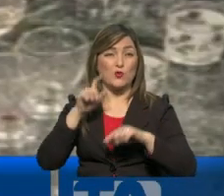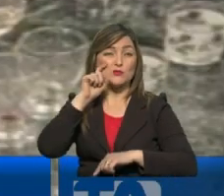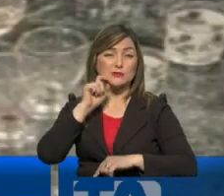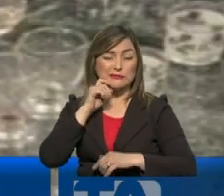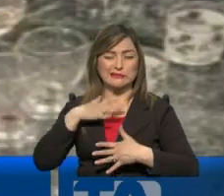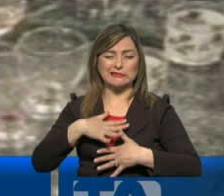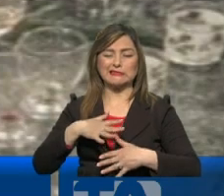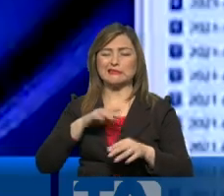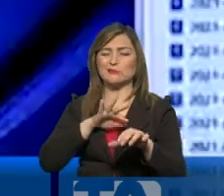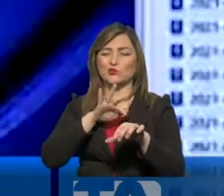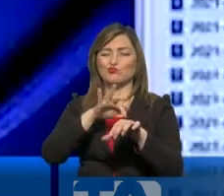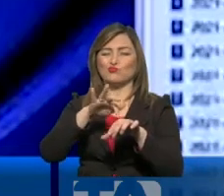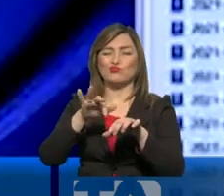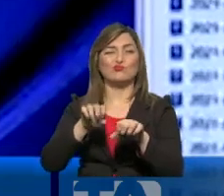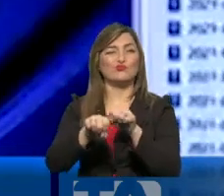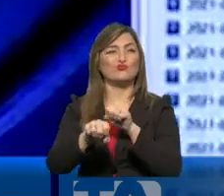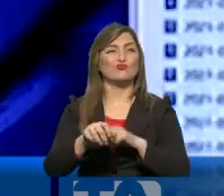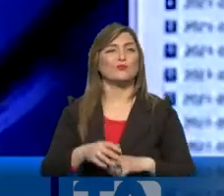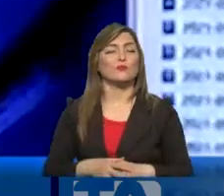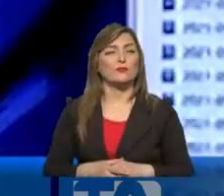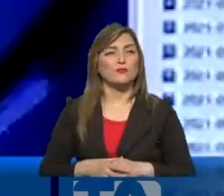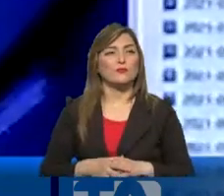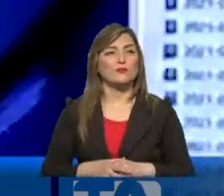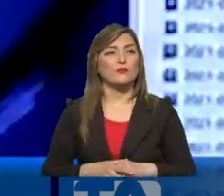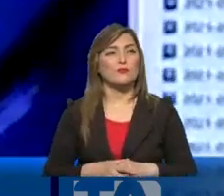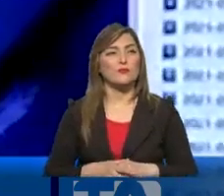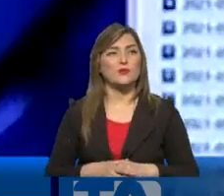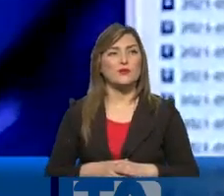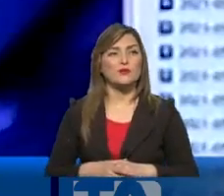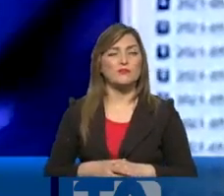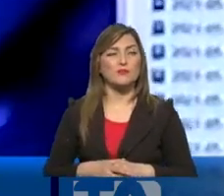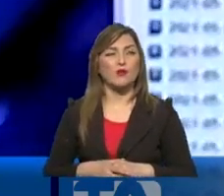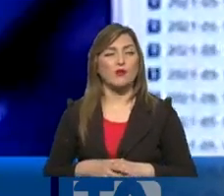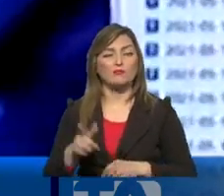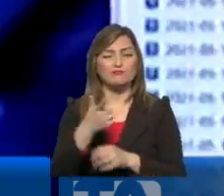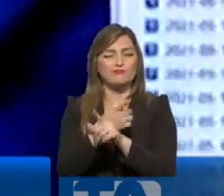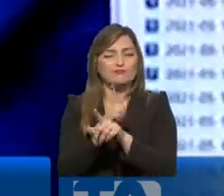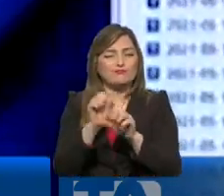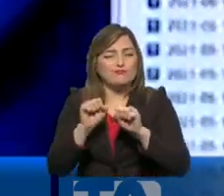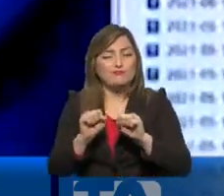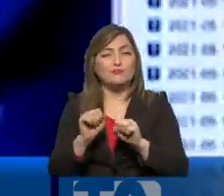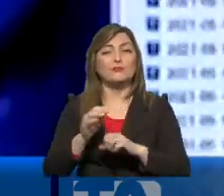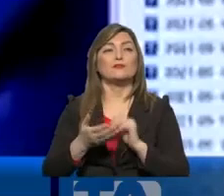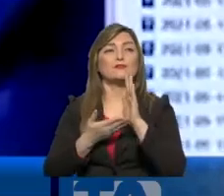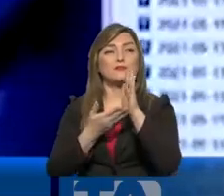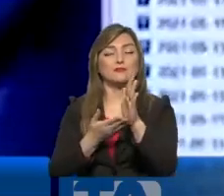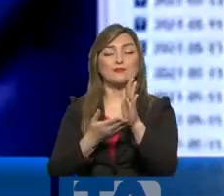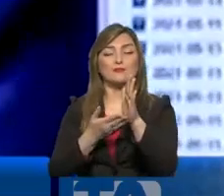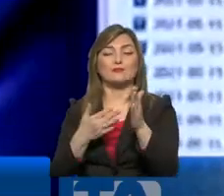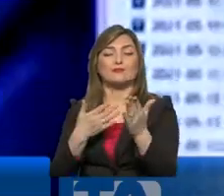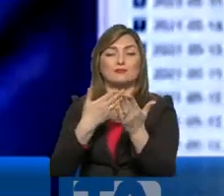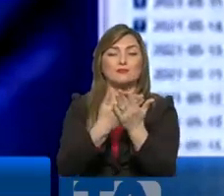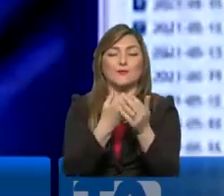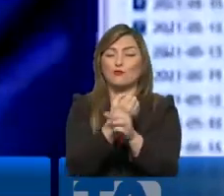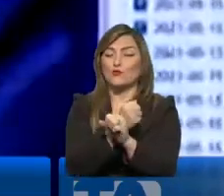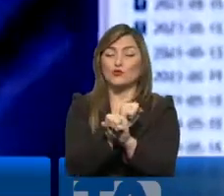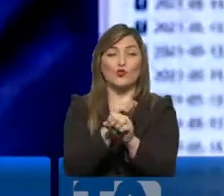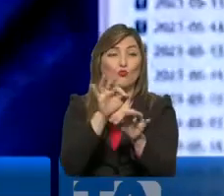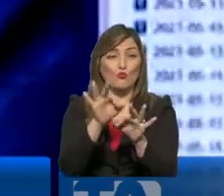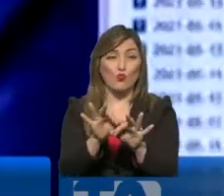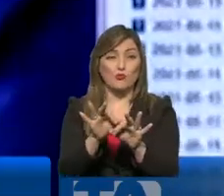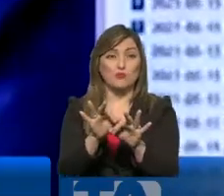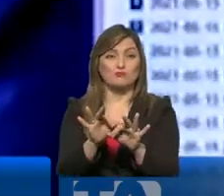víctima y un historial del agresor que poco favor le hace a su pretensión de salir de prisión. Su regreso a la Defensoría del Pueblo bien podría quedar